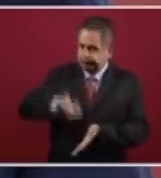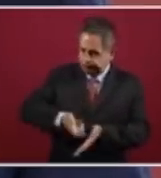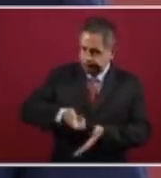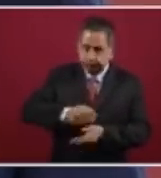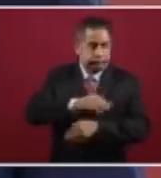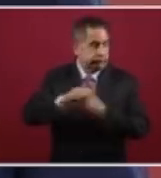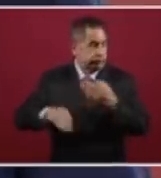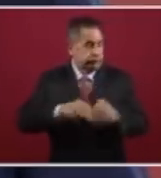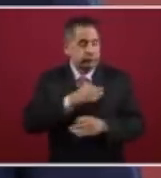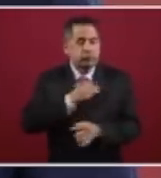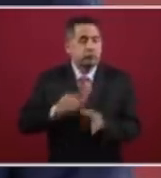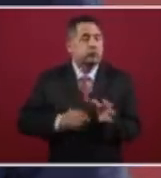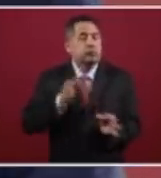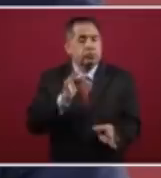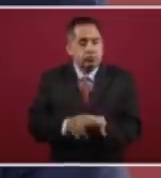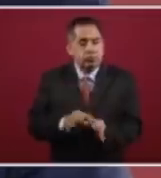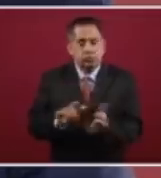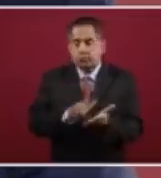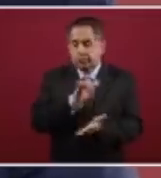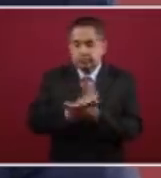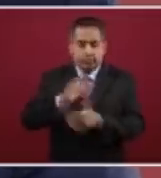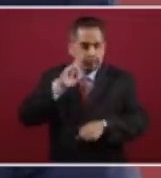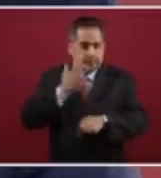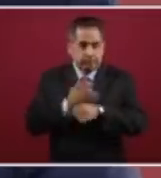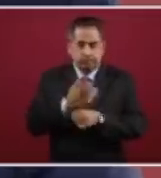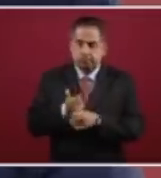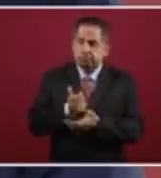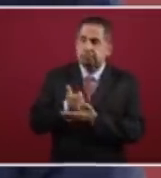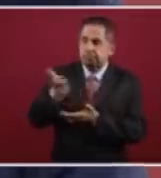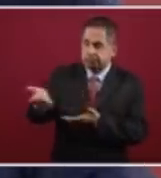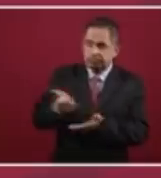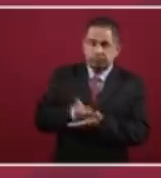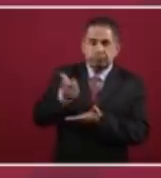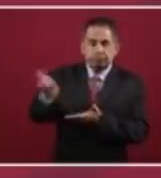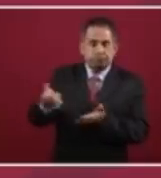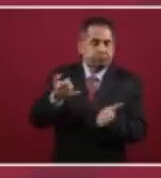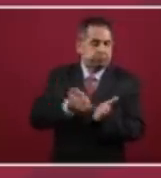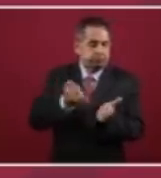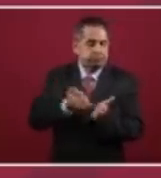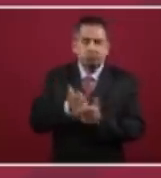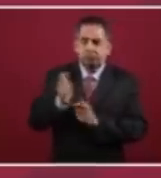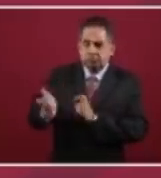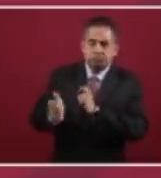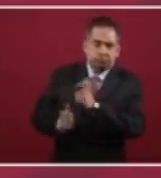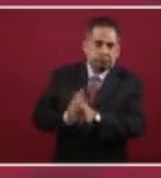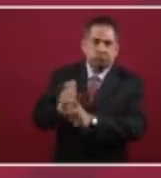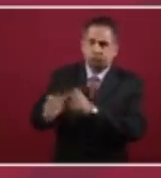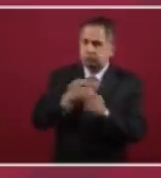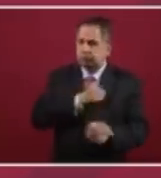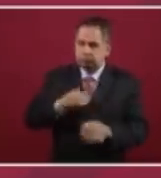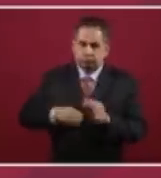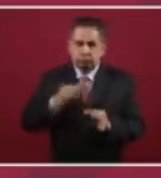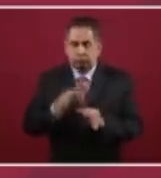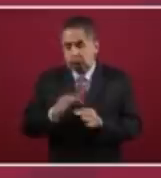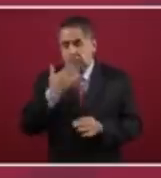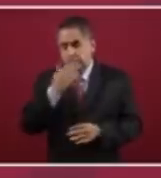cumplamos con nuestra responsabilidad de contribuir a la hacienda pública.